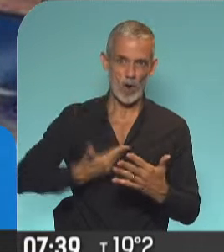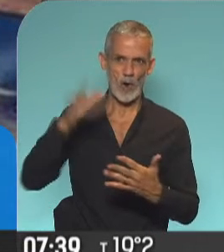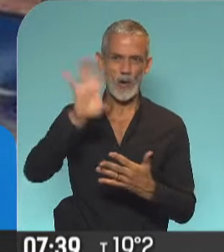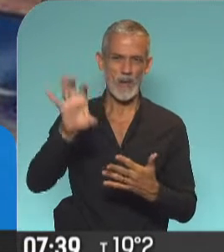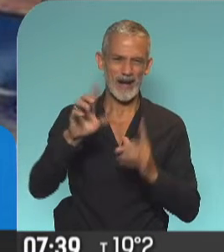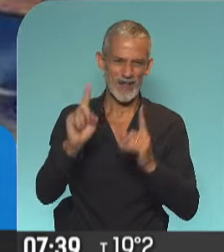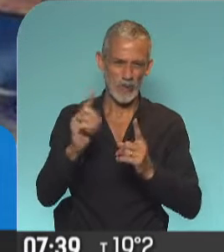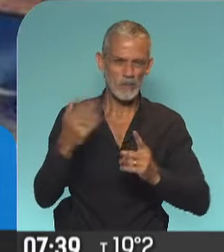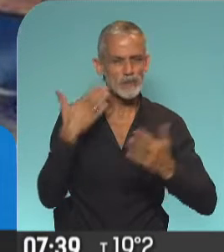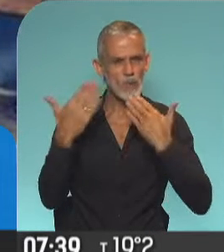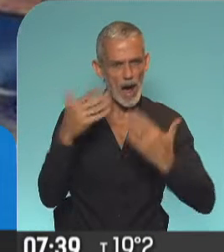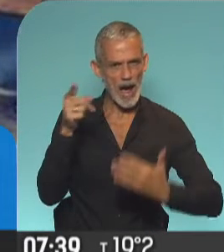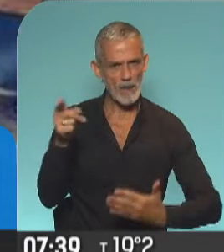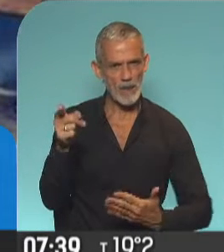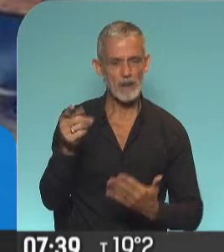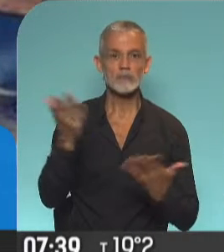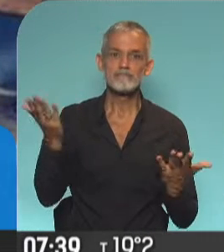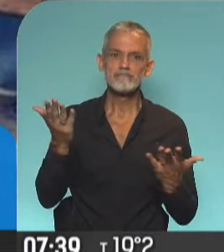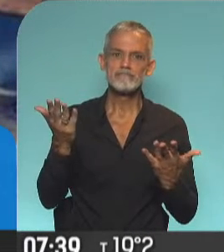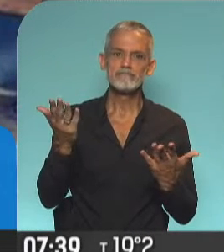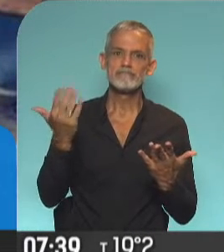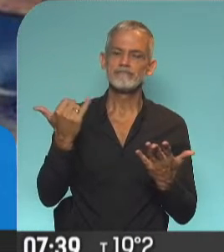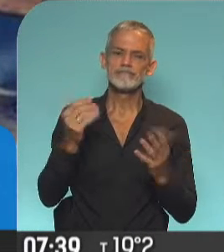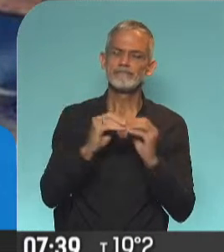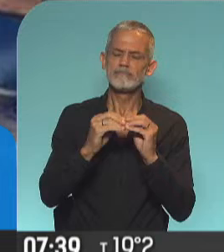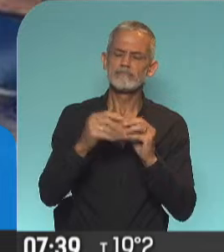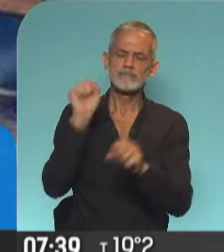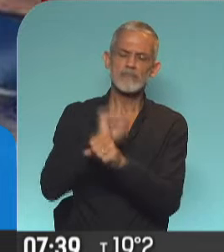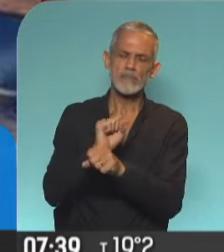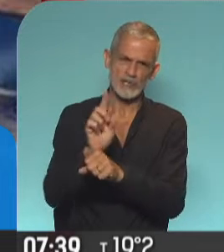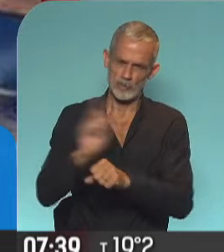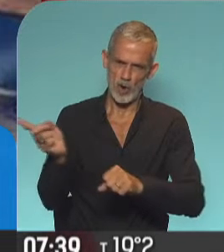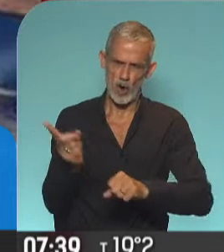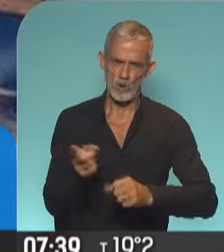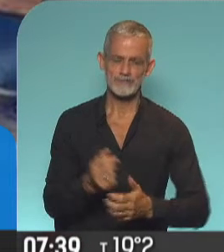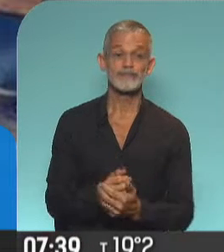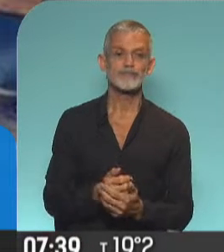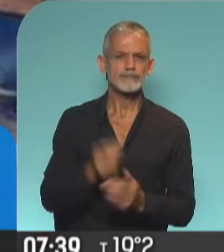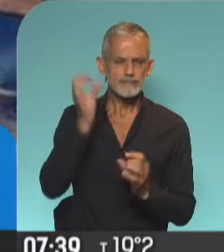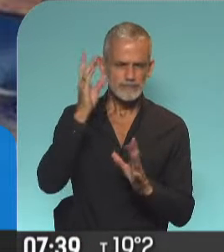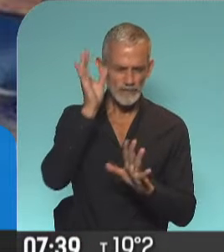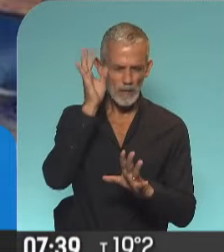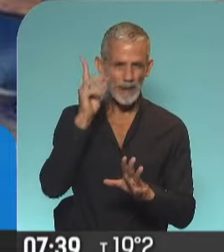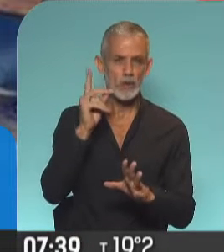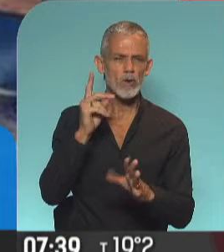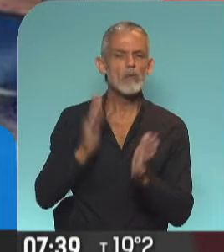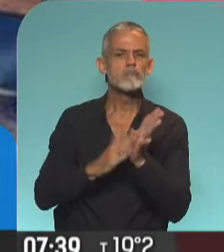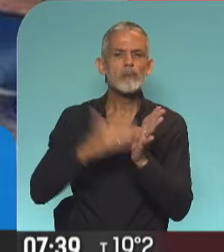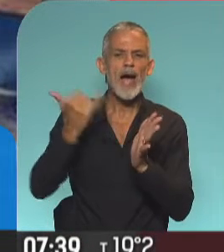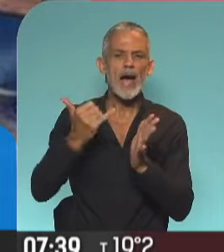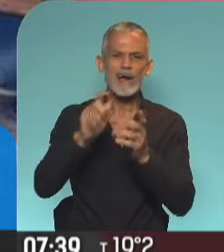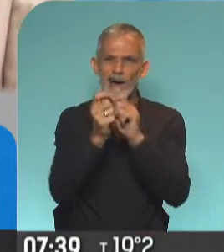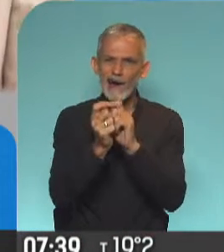gobernador y bueno, hay causa para estas personas. Y secretario, disculpe, ¿se pudieron comprobar justamente